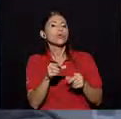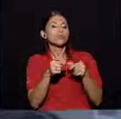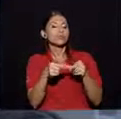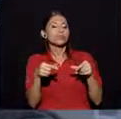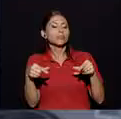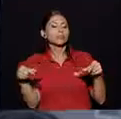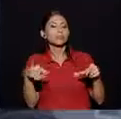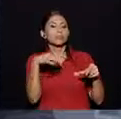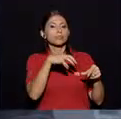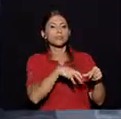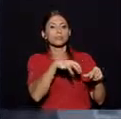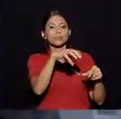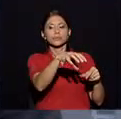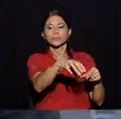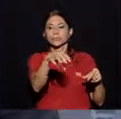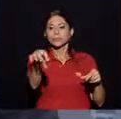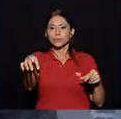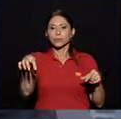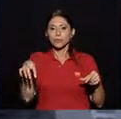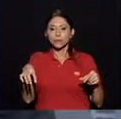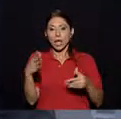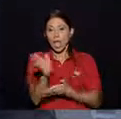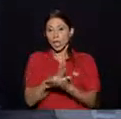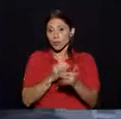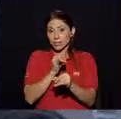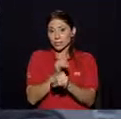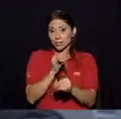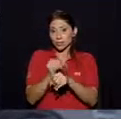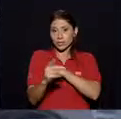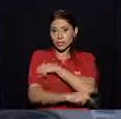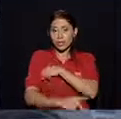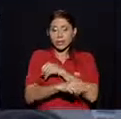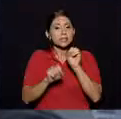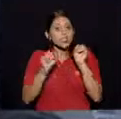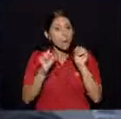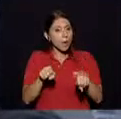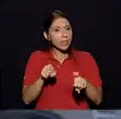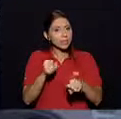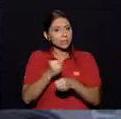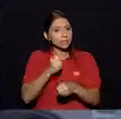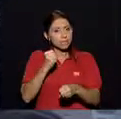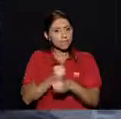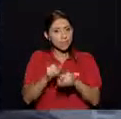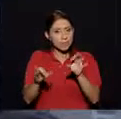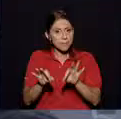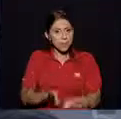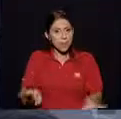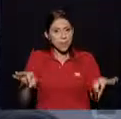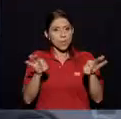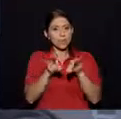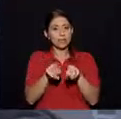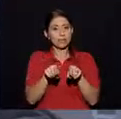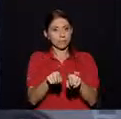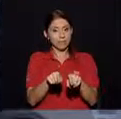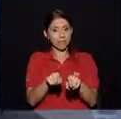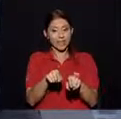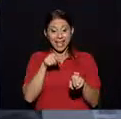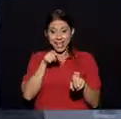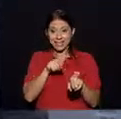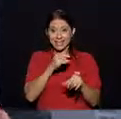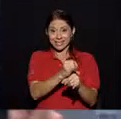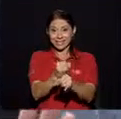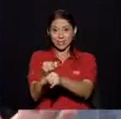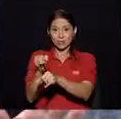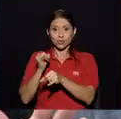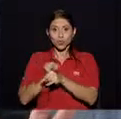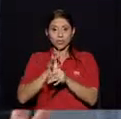yo entendería que serían las adecuadas para abordar los procesos más a nivel local. Eso por